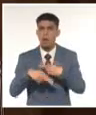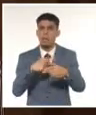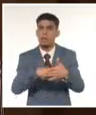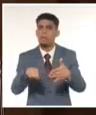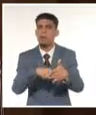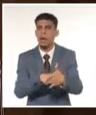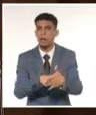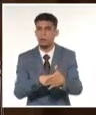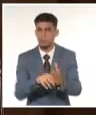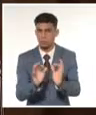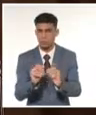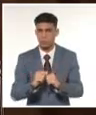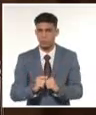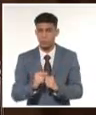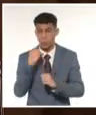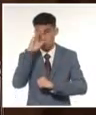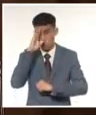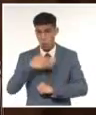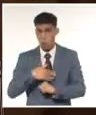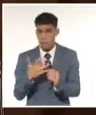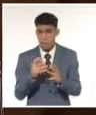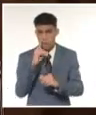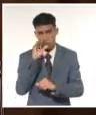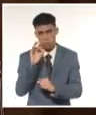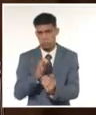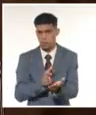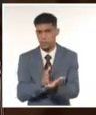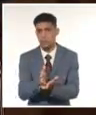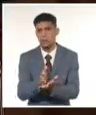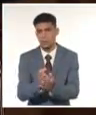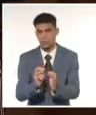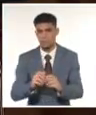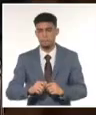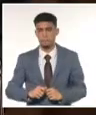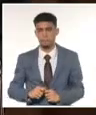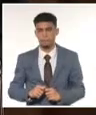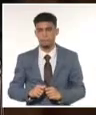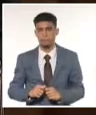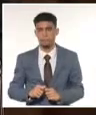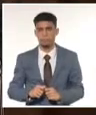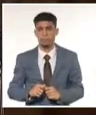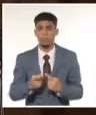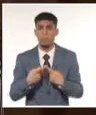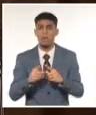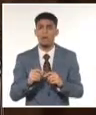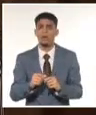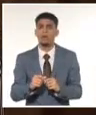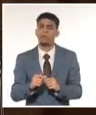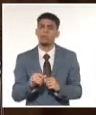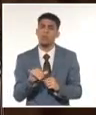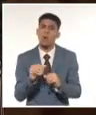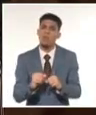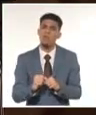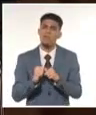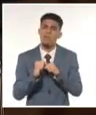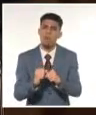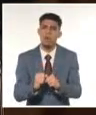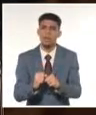disyuntiva. Frente al desgaste, la resistencia. Pero no la resistencia como sinónimo de